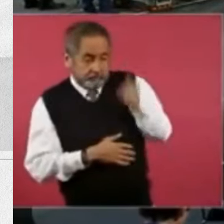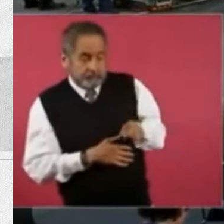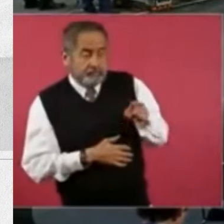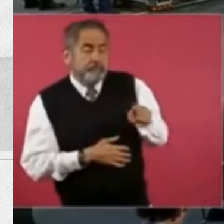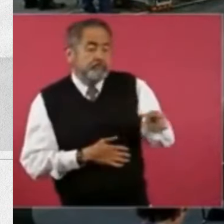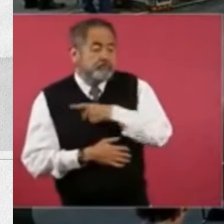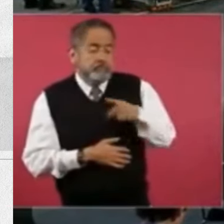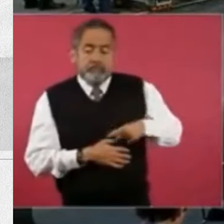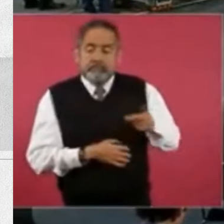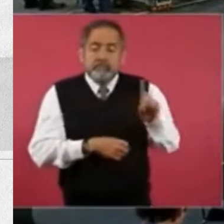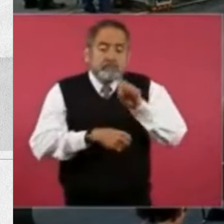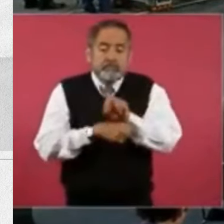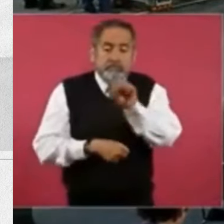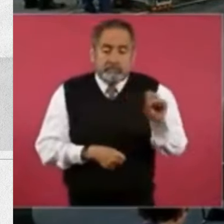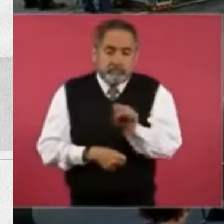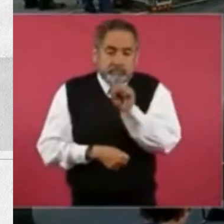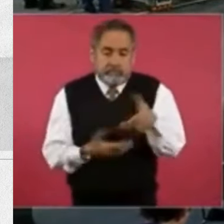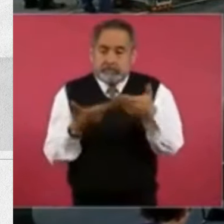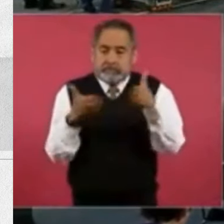desde el sábado.